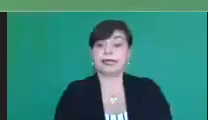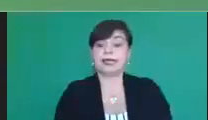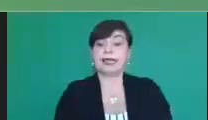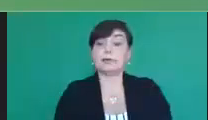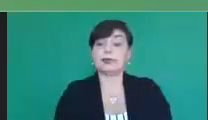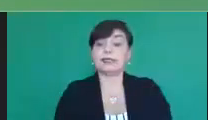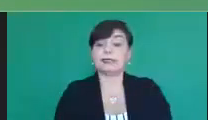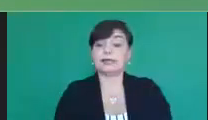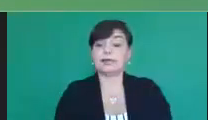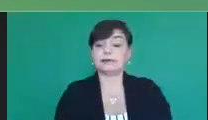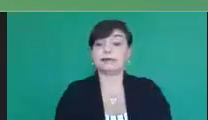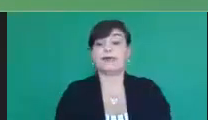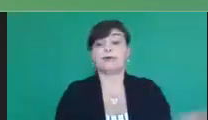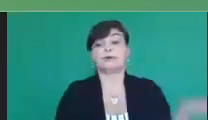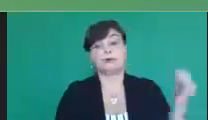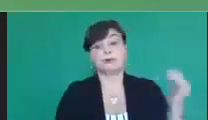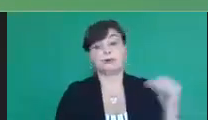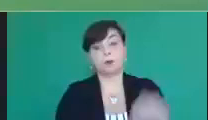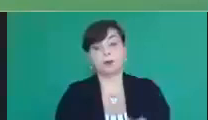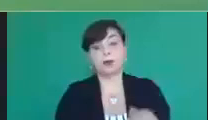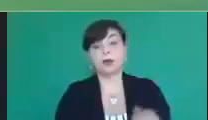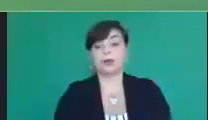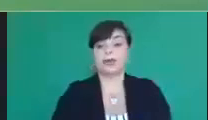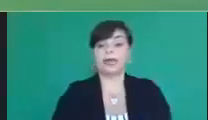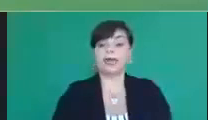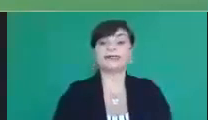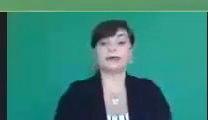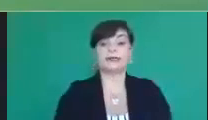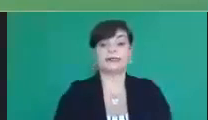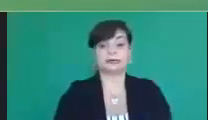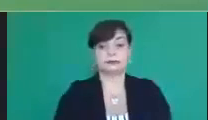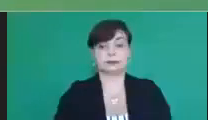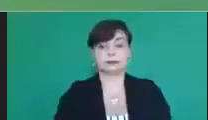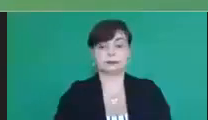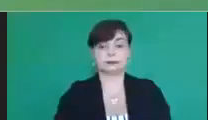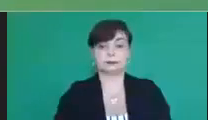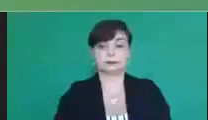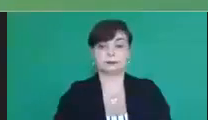El porcentaje fue por establecimiento.